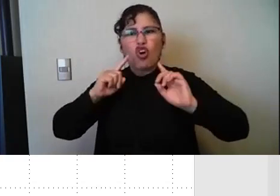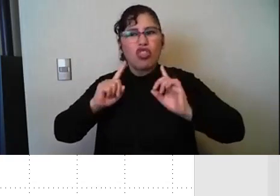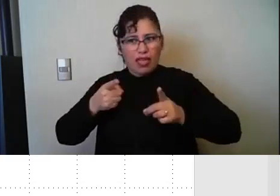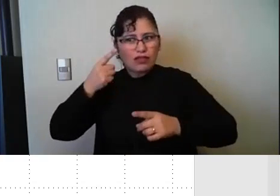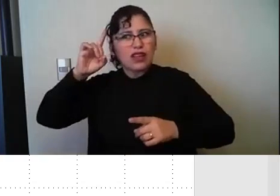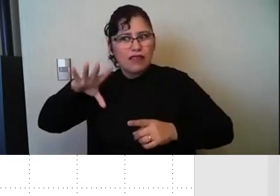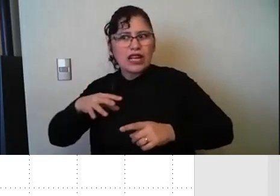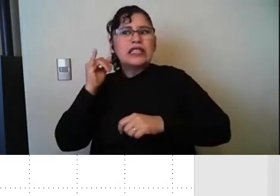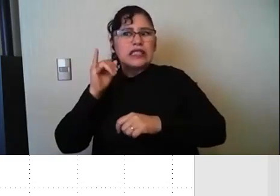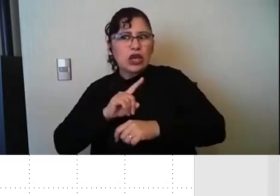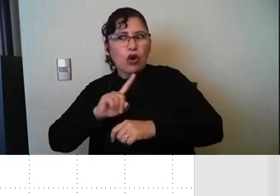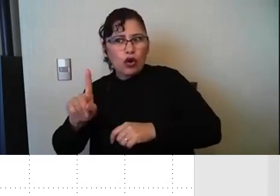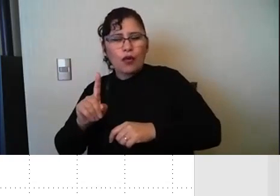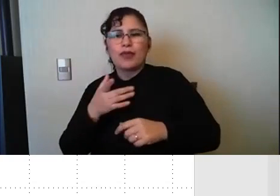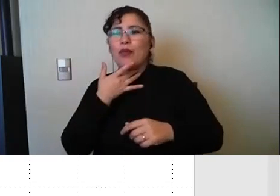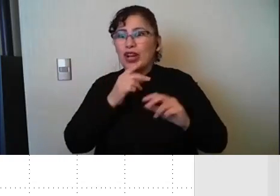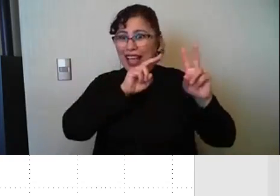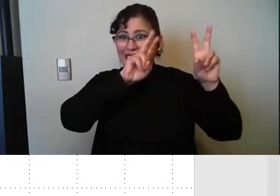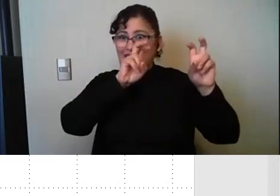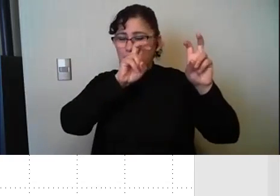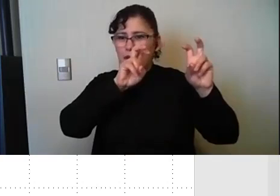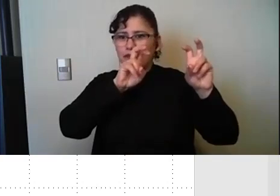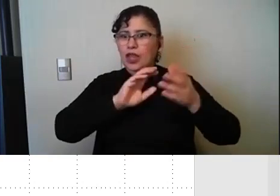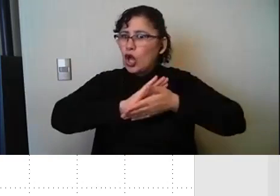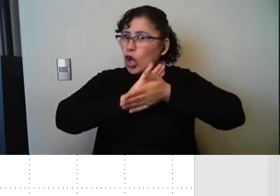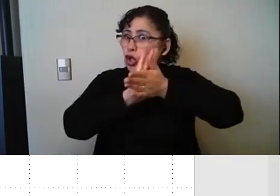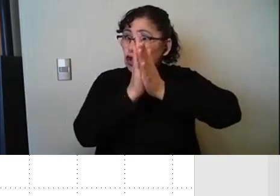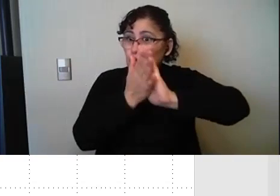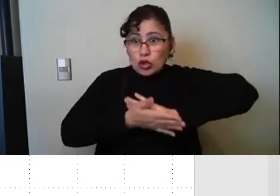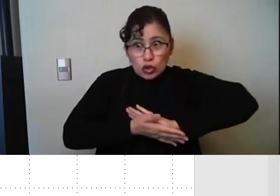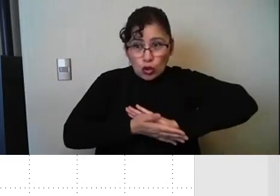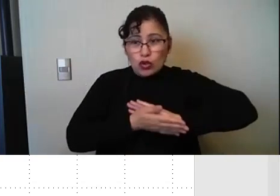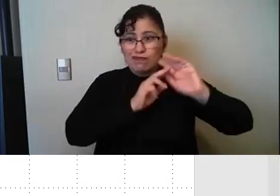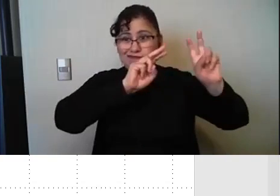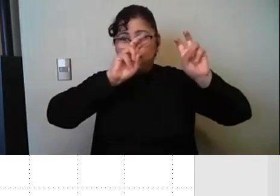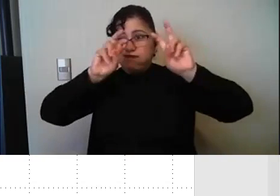Todo el contenido que va a entrar es hasta lo que veamos mañana a las 8:10 en el repaso.